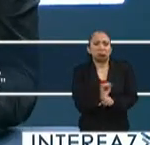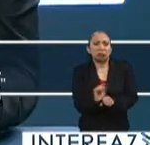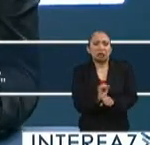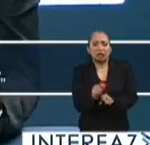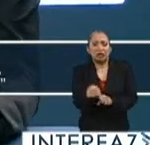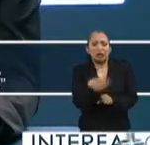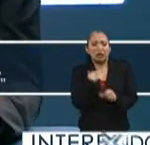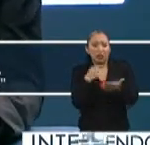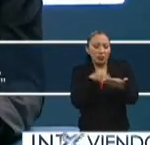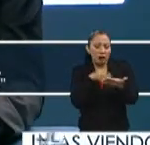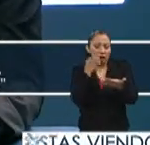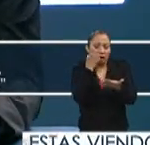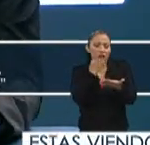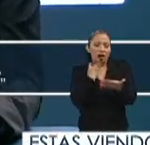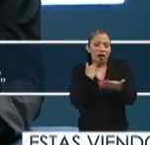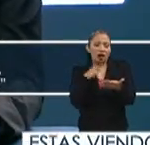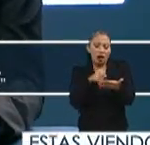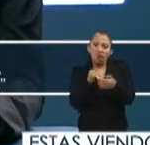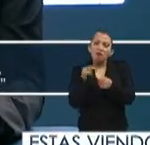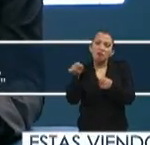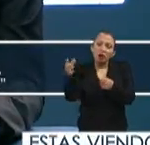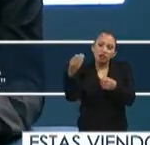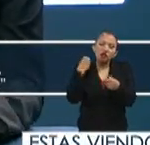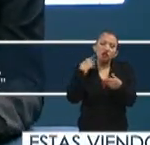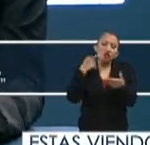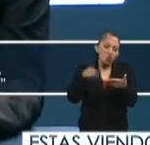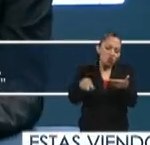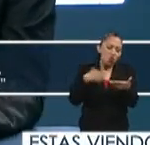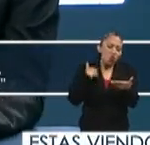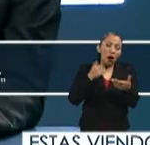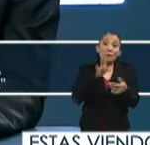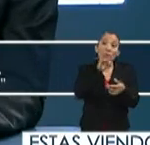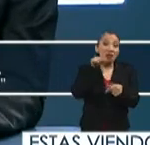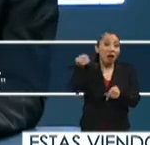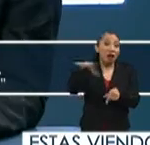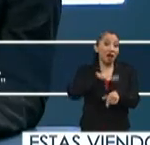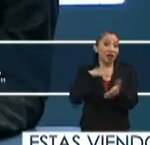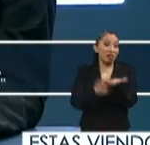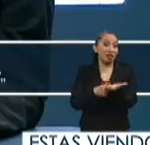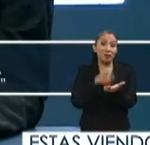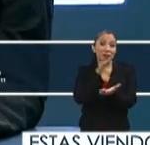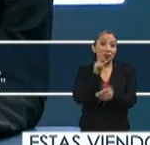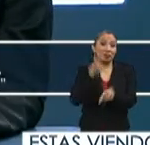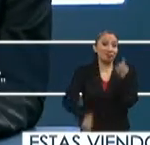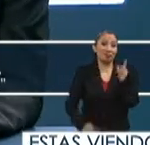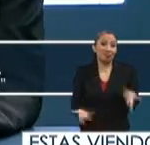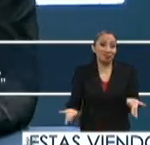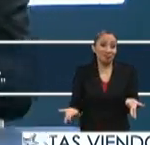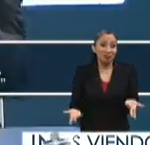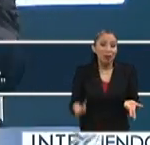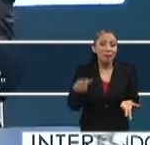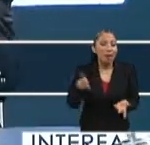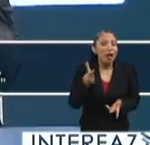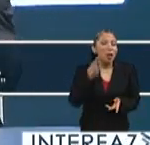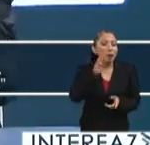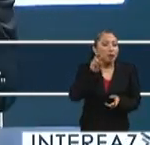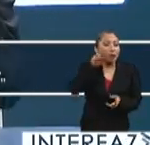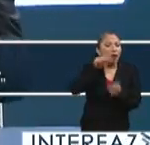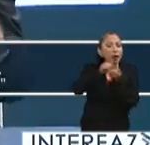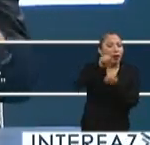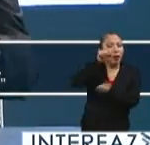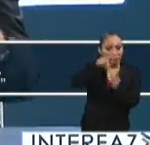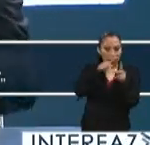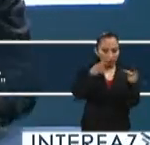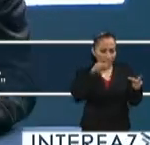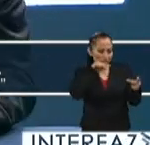esas herramientas pueda juzgar mejor la información que está recibiendo. Las mentiras están ahí, no las vamos a poder evitar, pero sí podemos ver en un